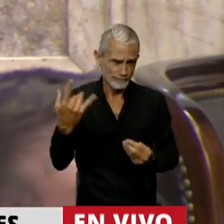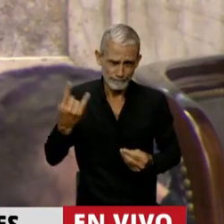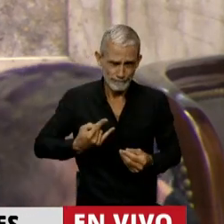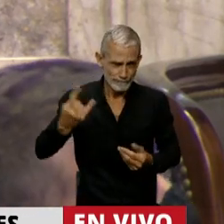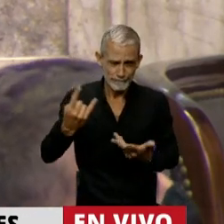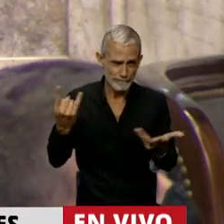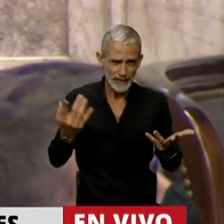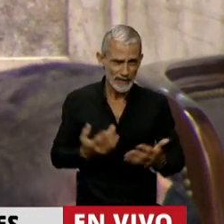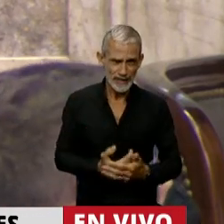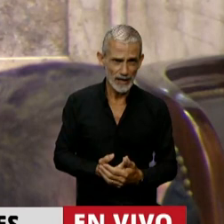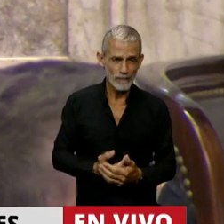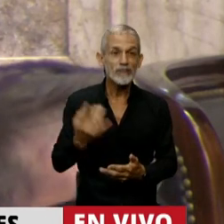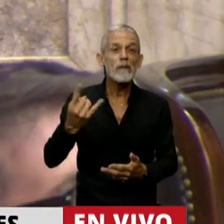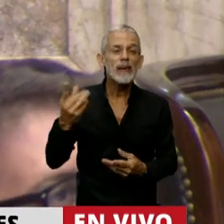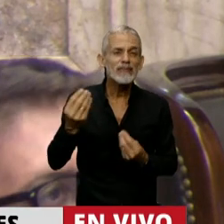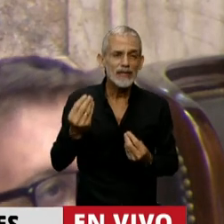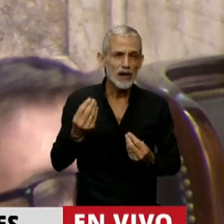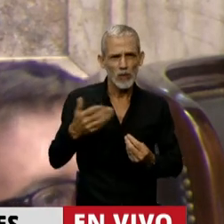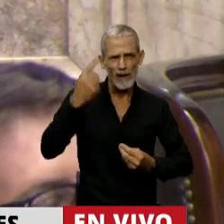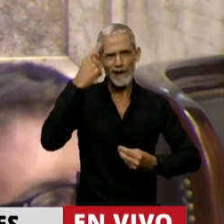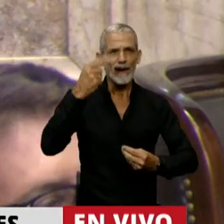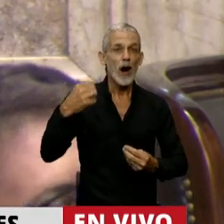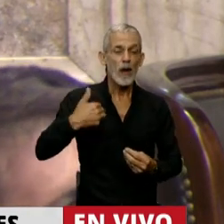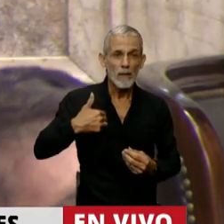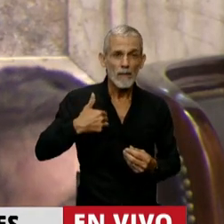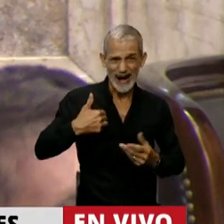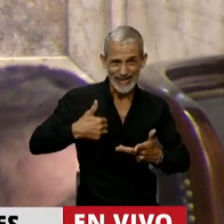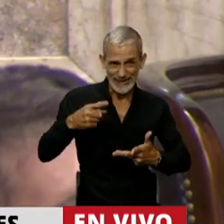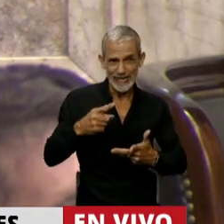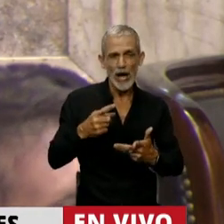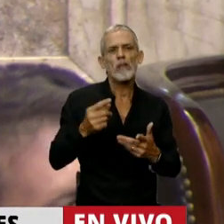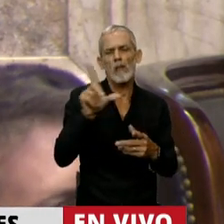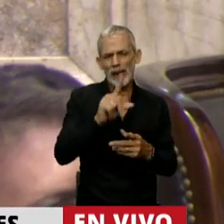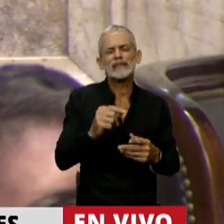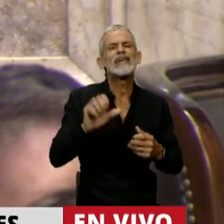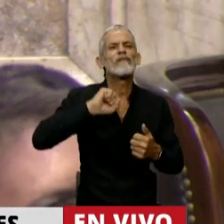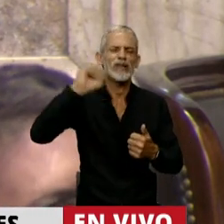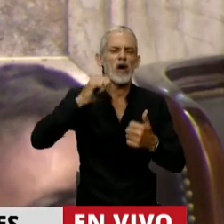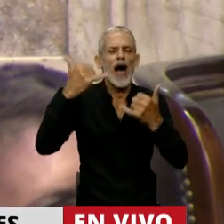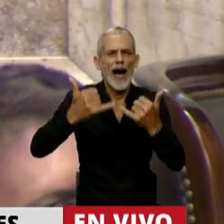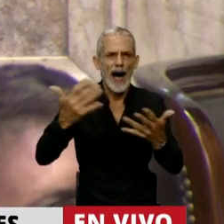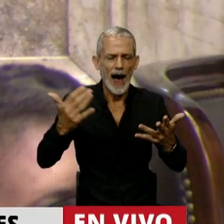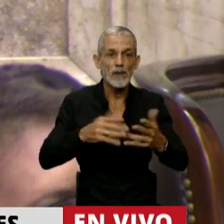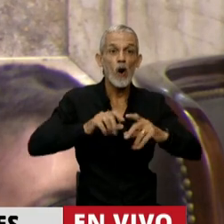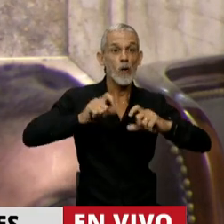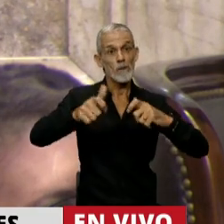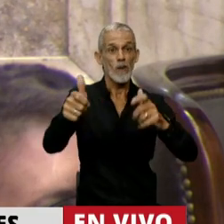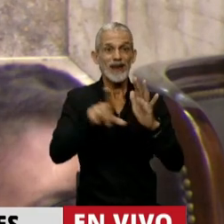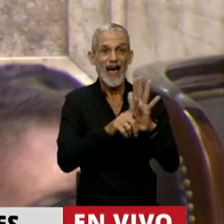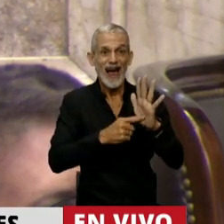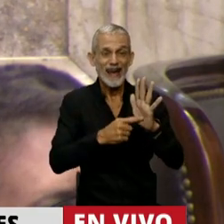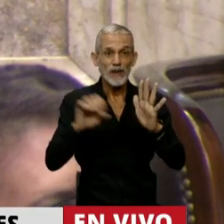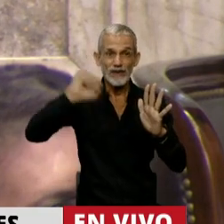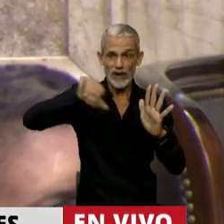total. Porque ¿a quién se le puede hacer creer que en un país inflacionario una movilidad que no contempla